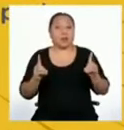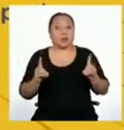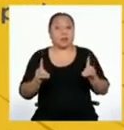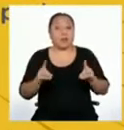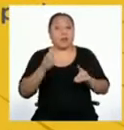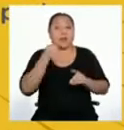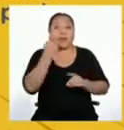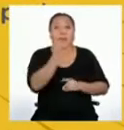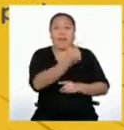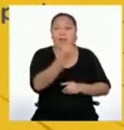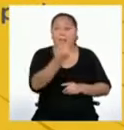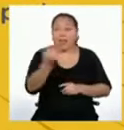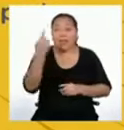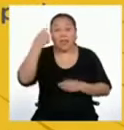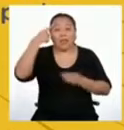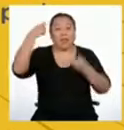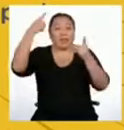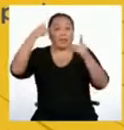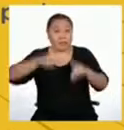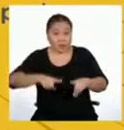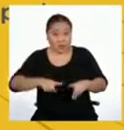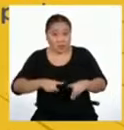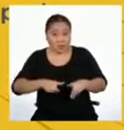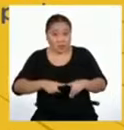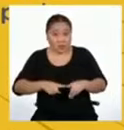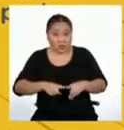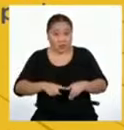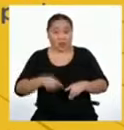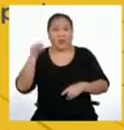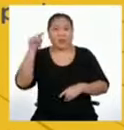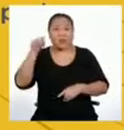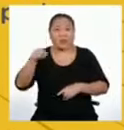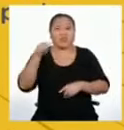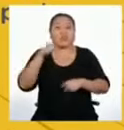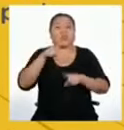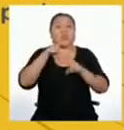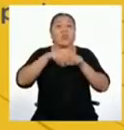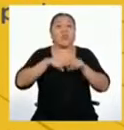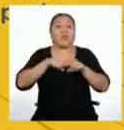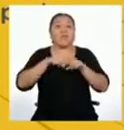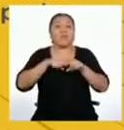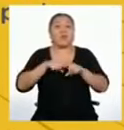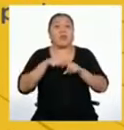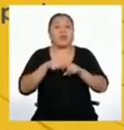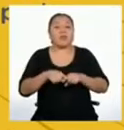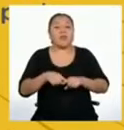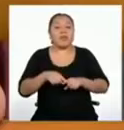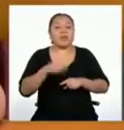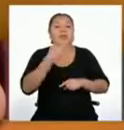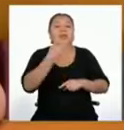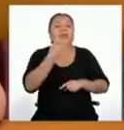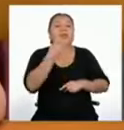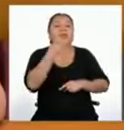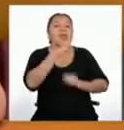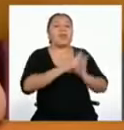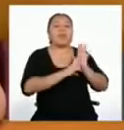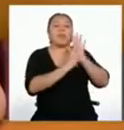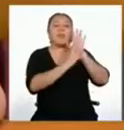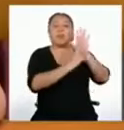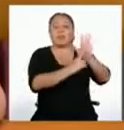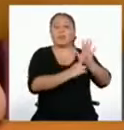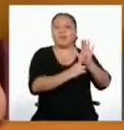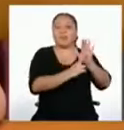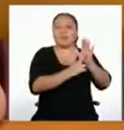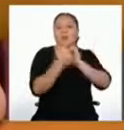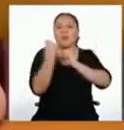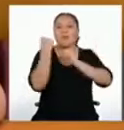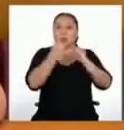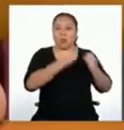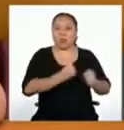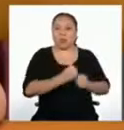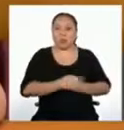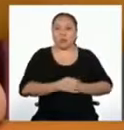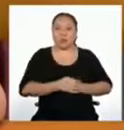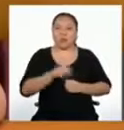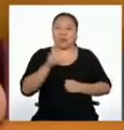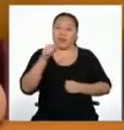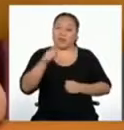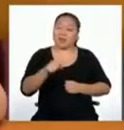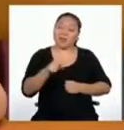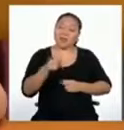nuestras decisiones a conciencia depende la toma de puestos de poder. Es por eso que debemos